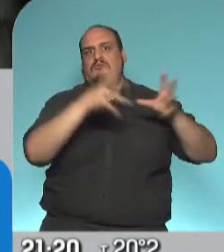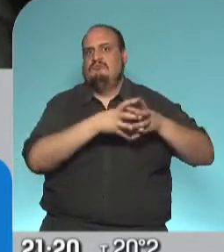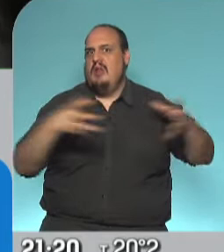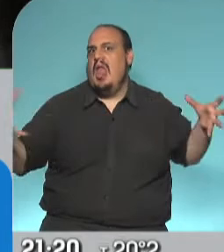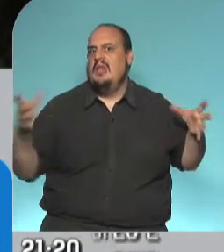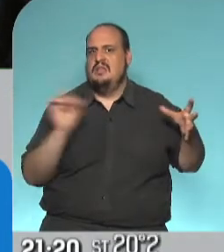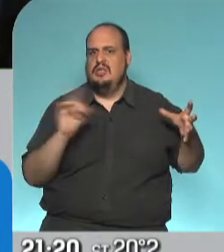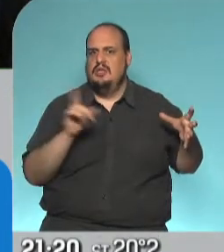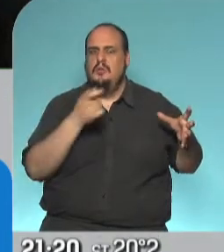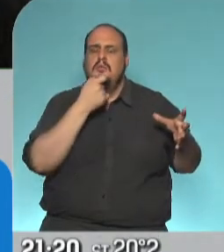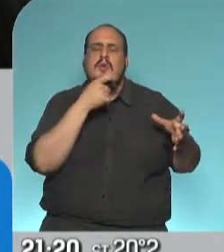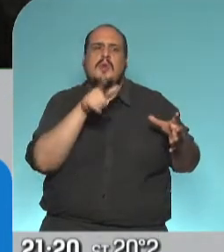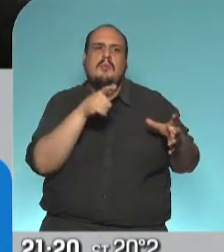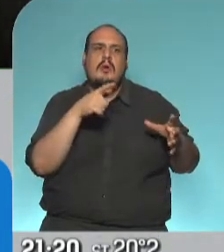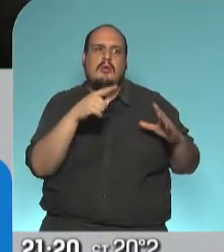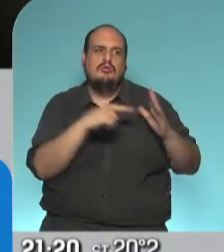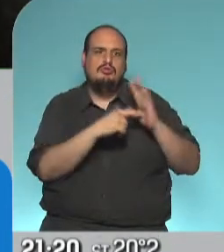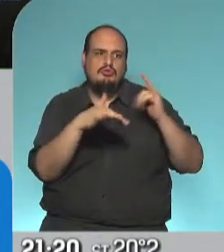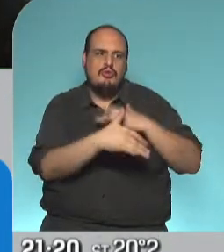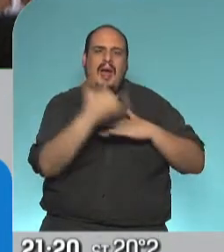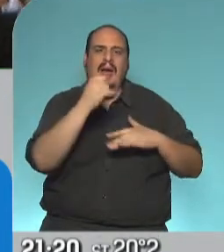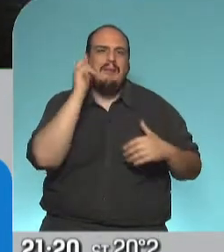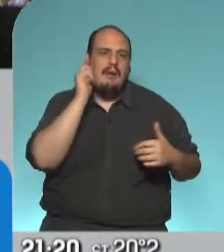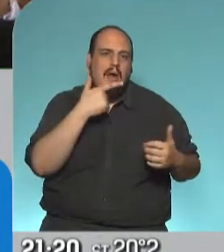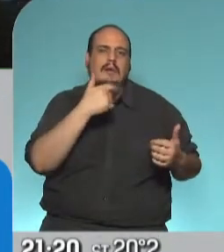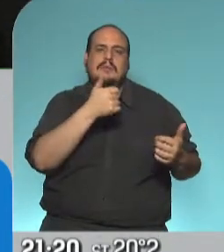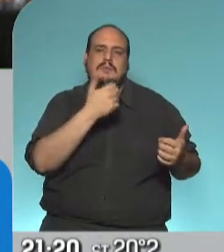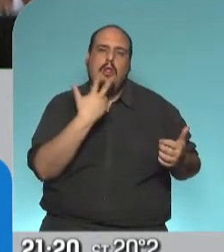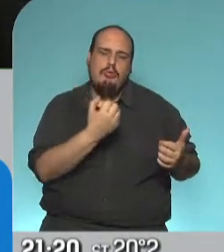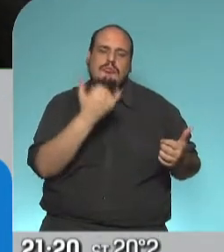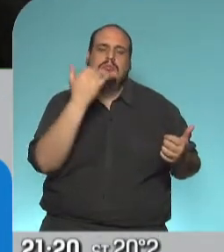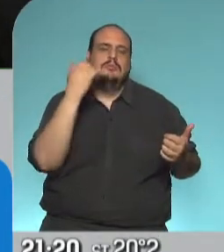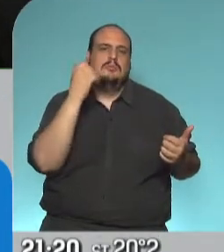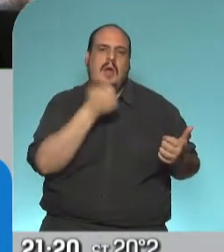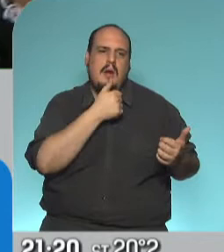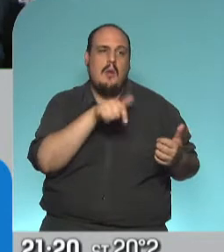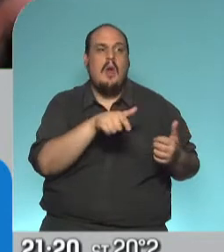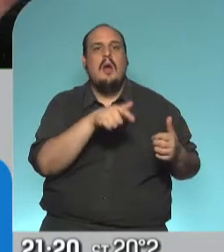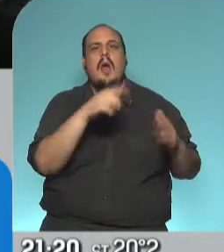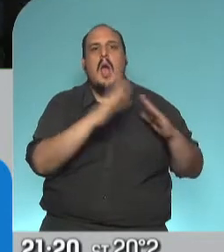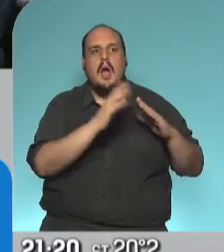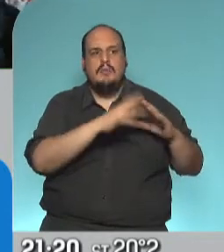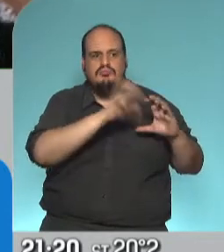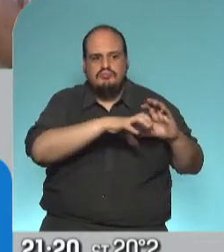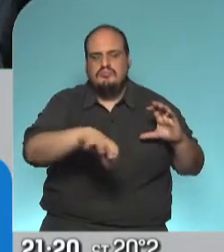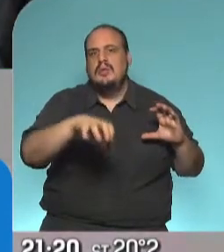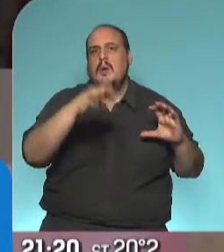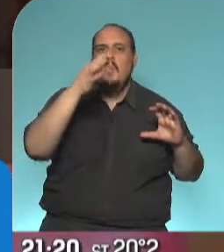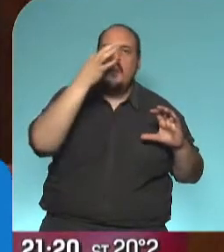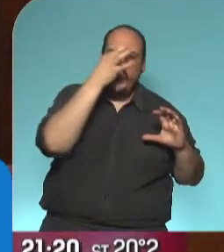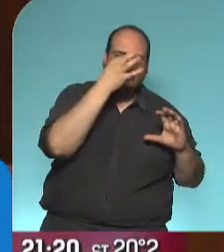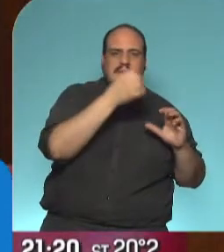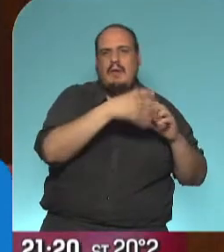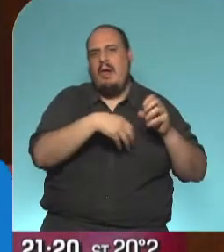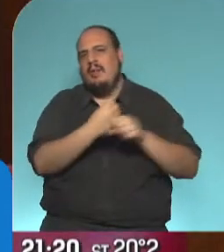que sirven para el completamiento urbano, donde ya hay servicios y donde hay equipamientos, entre 20 y 60 viviendas, y que además es muy virtuoso porque nos